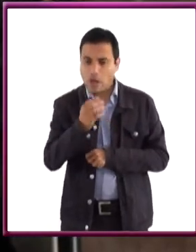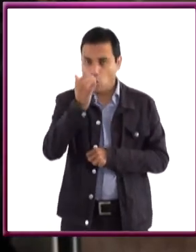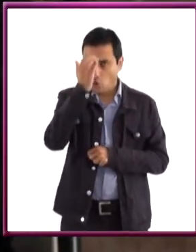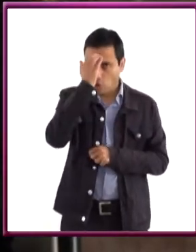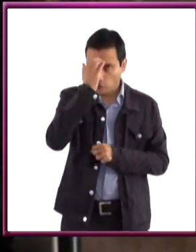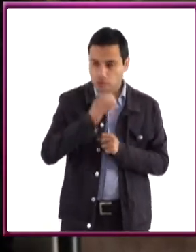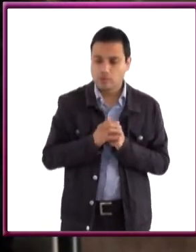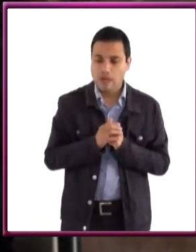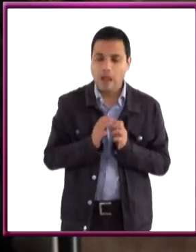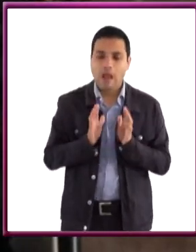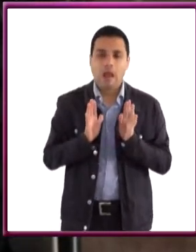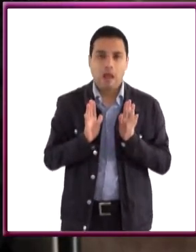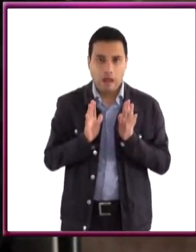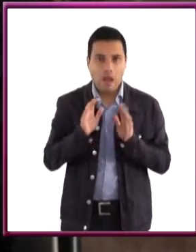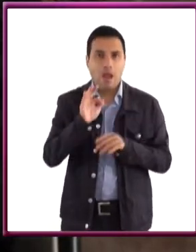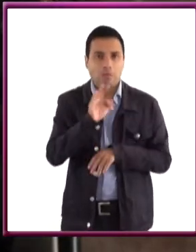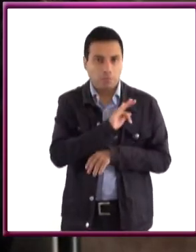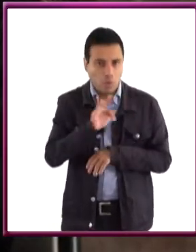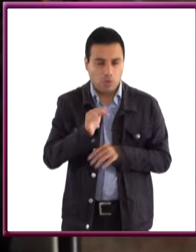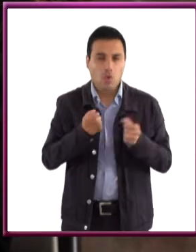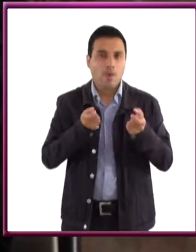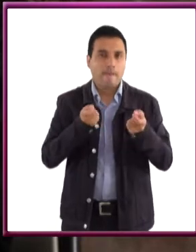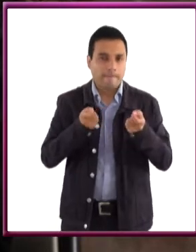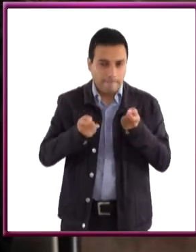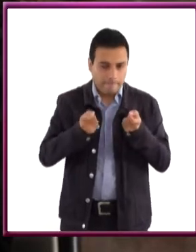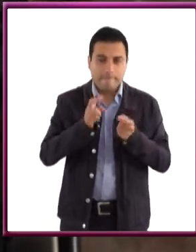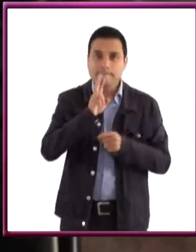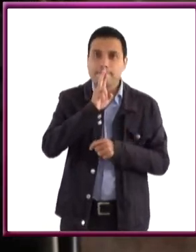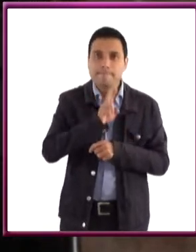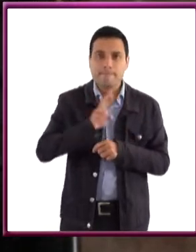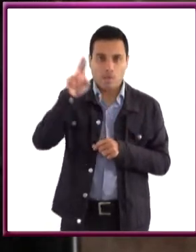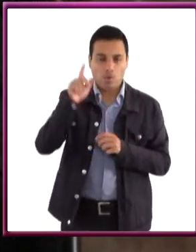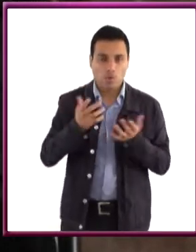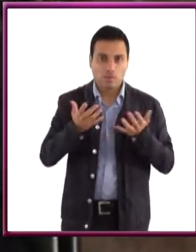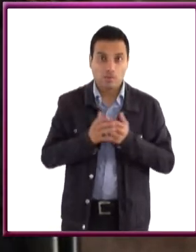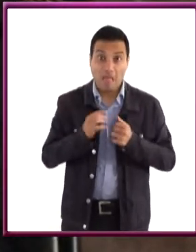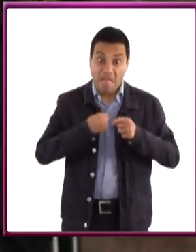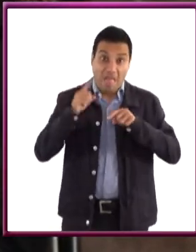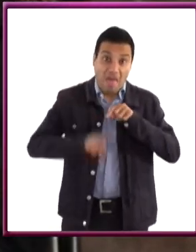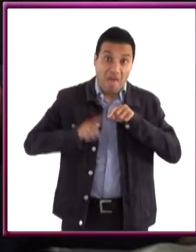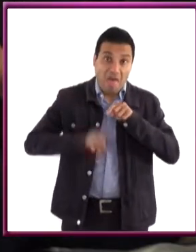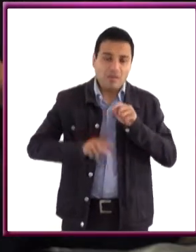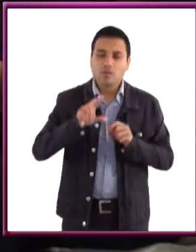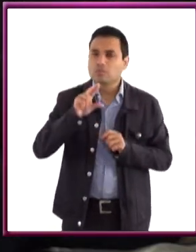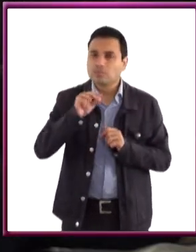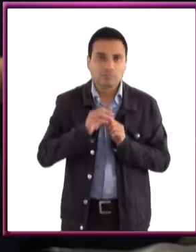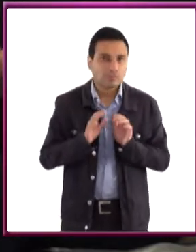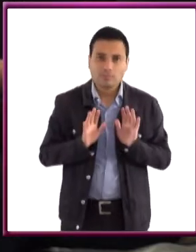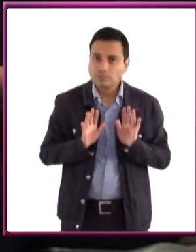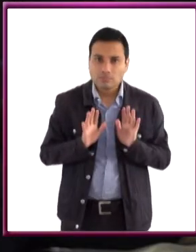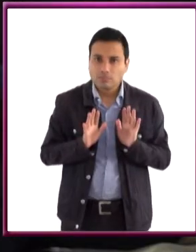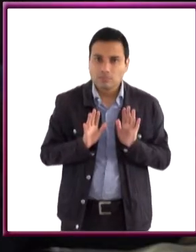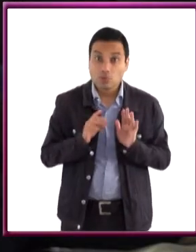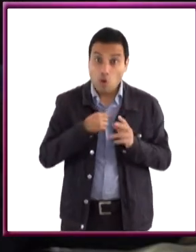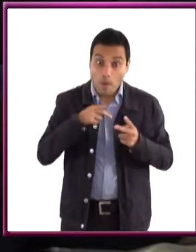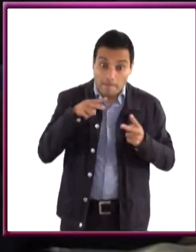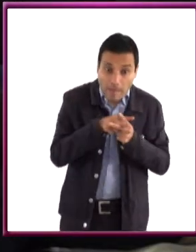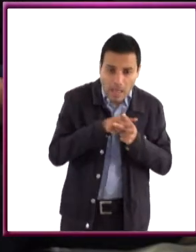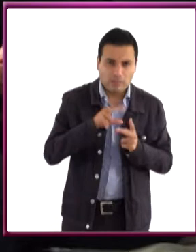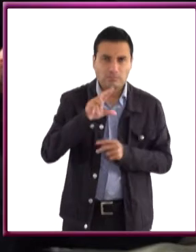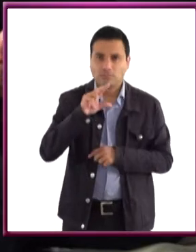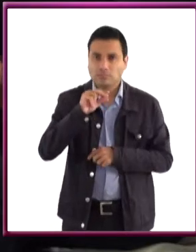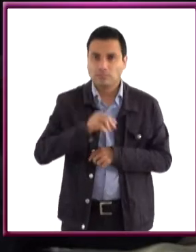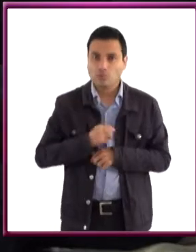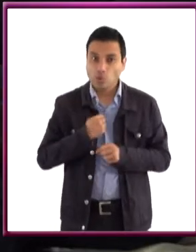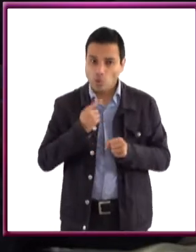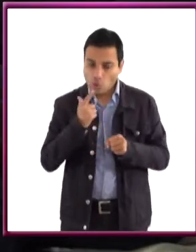etiqueta, le pongo un nombre, puedo manejarla de una diferente manera, sin estarme peleando con ella. Justo se trata de no pelearte con tus emociones,